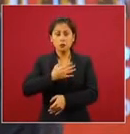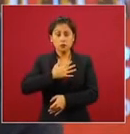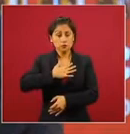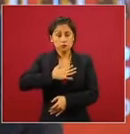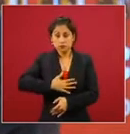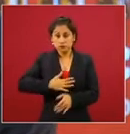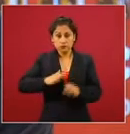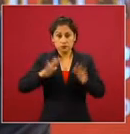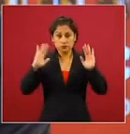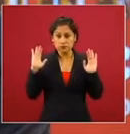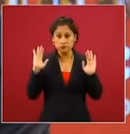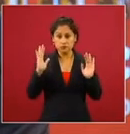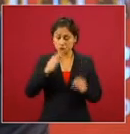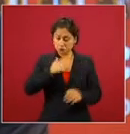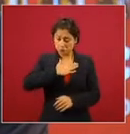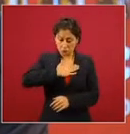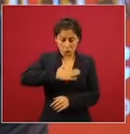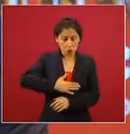Es justicia.